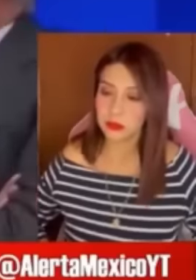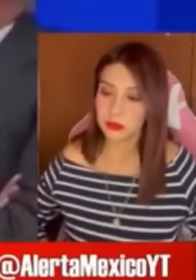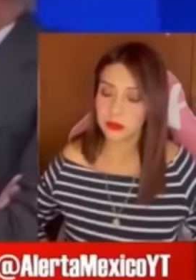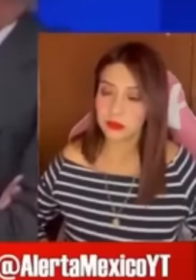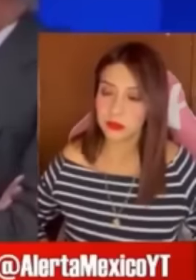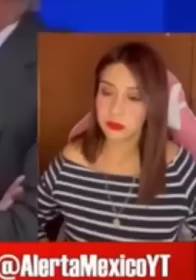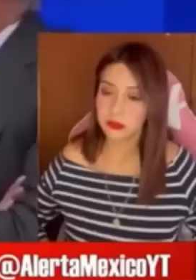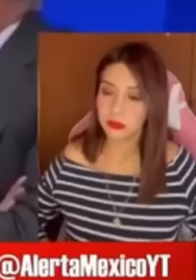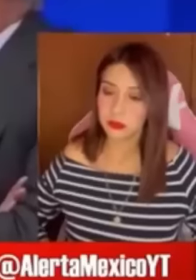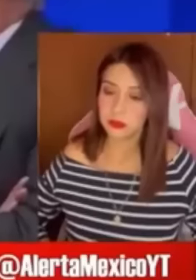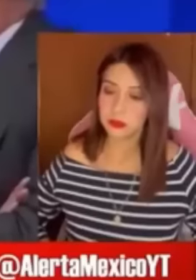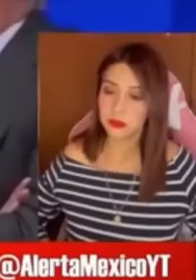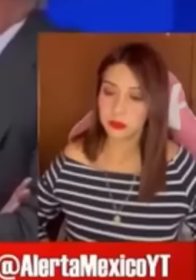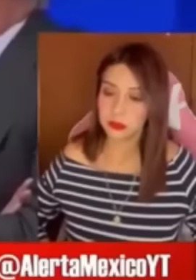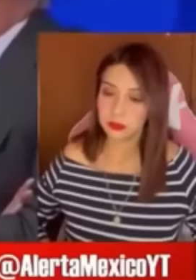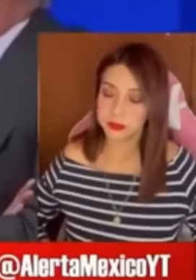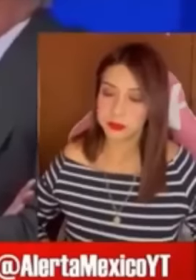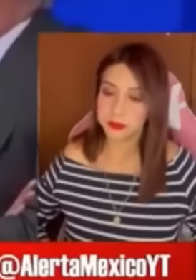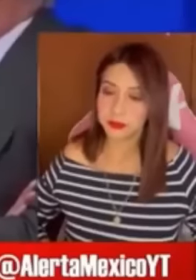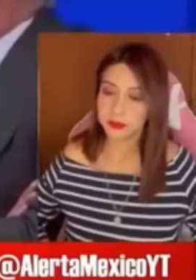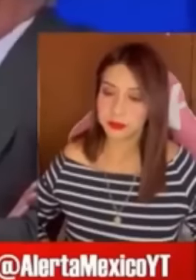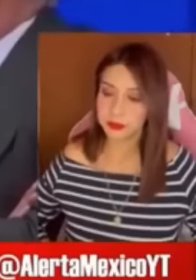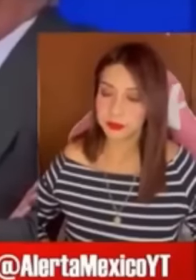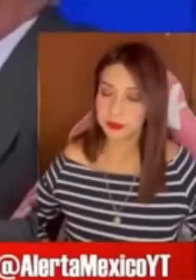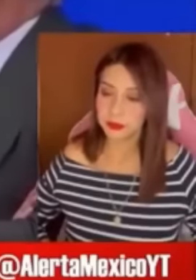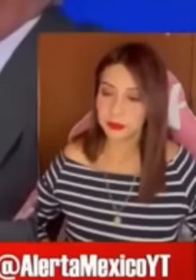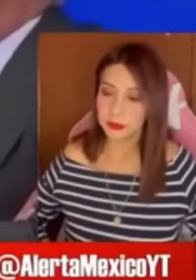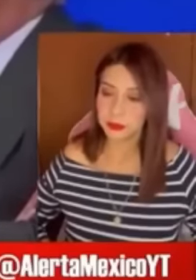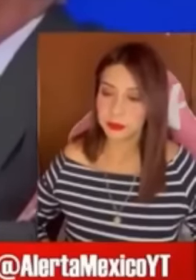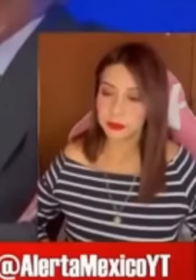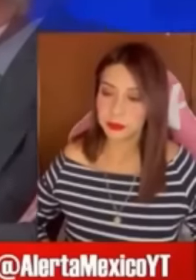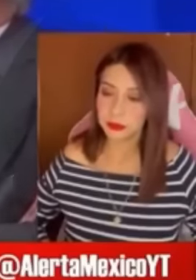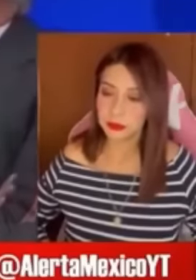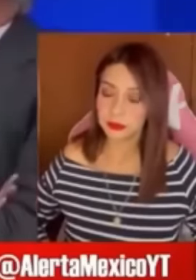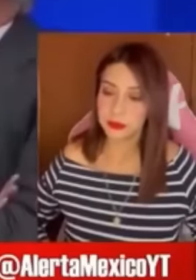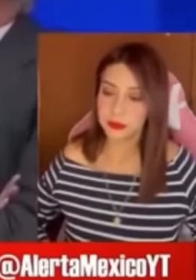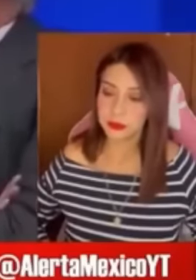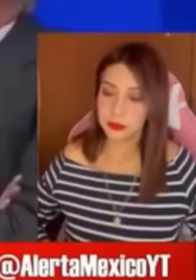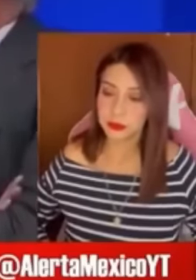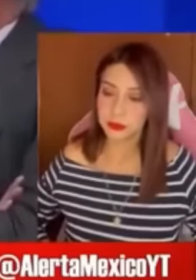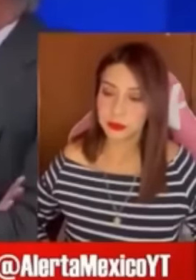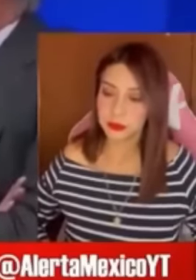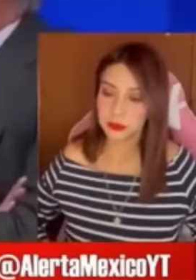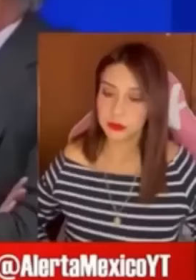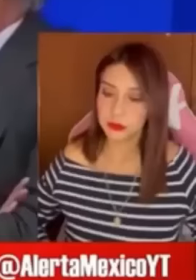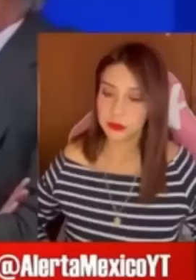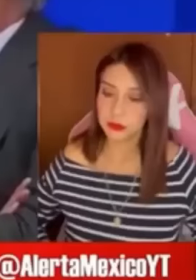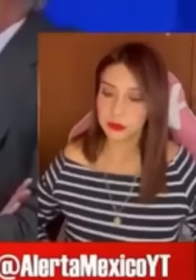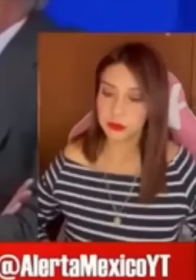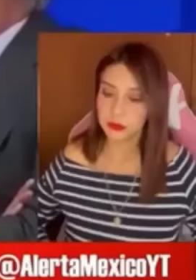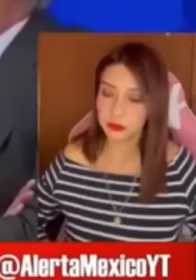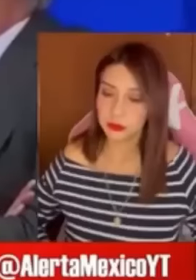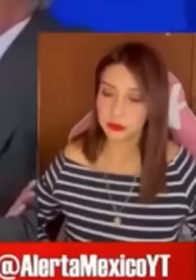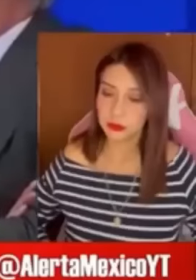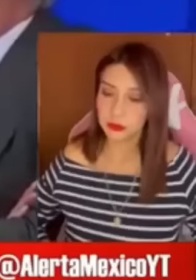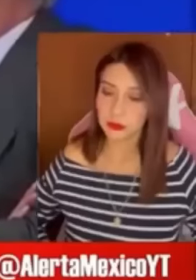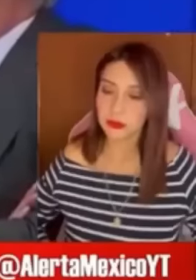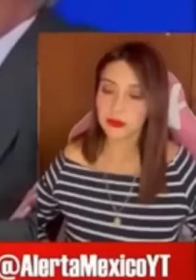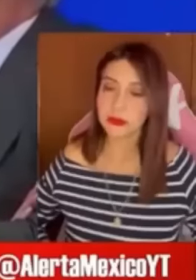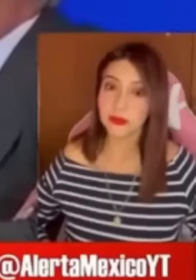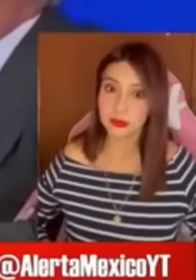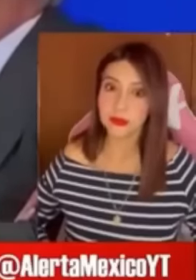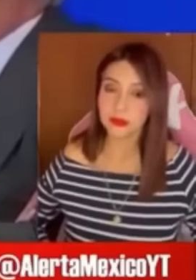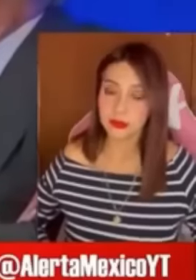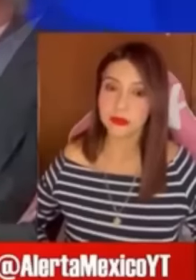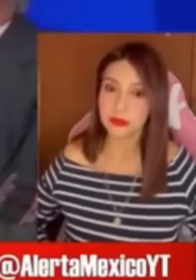posición muy desventajosa, ahora no. Ahora vas en una posición donde dices, se hizo el tratado, se hizo con usted, presidente Trump, y los resultados son muy